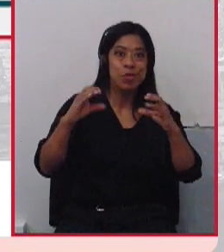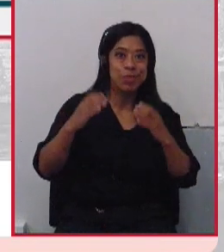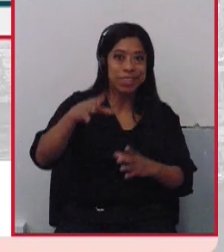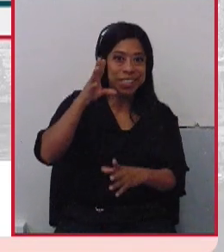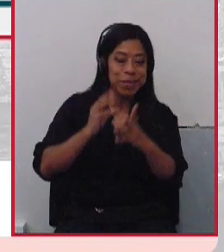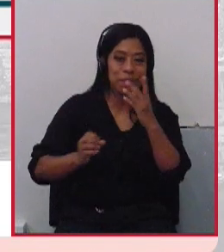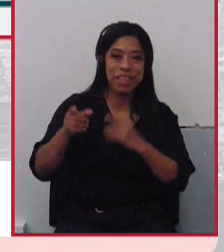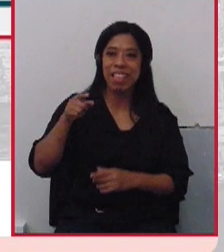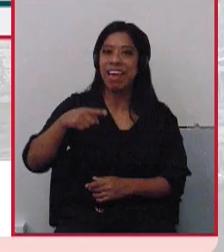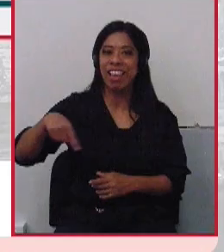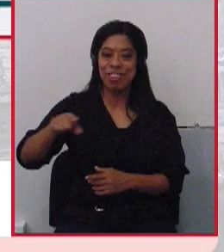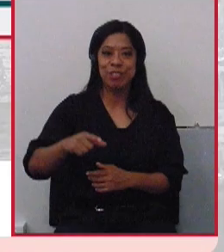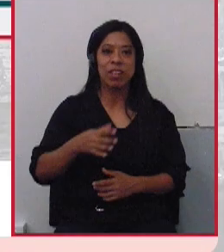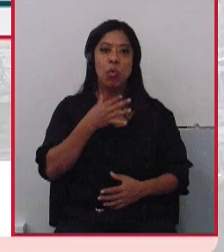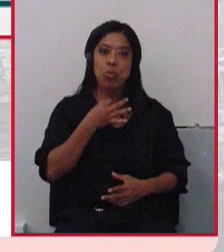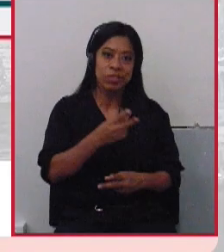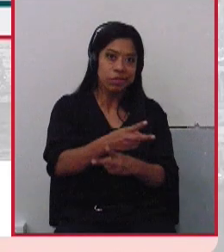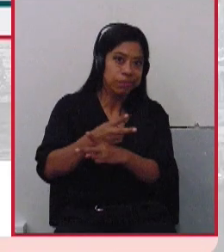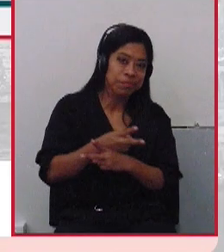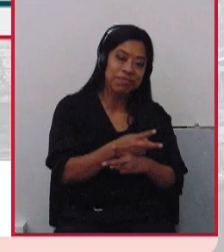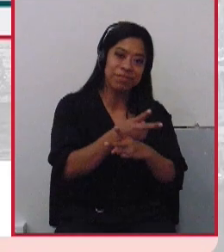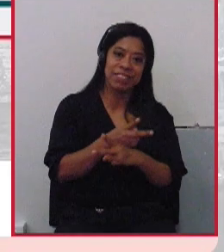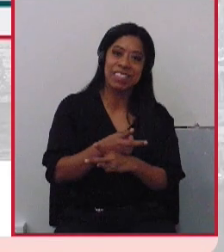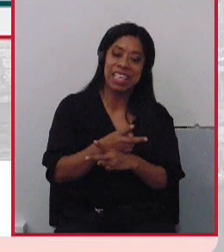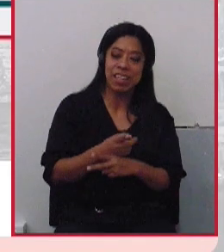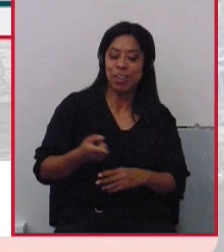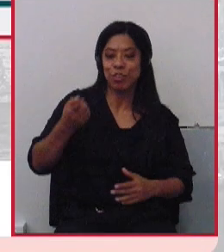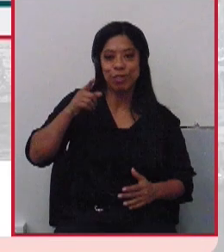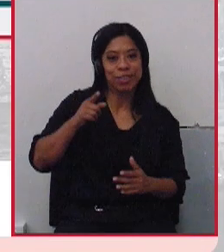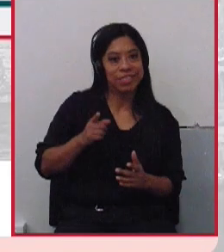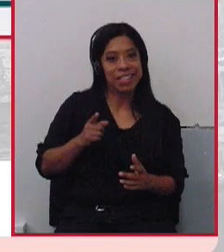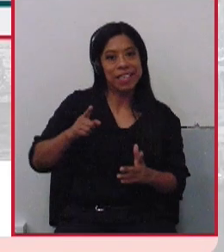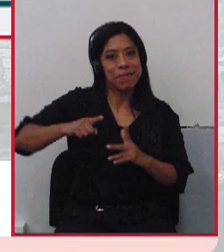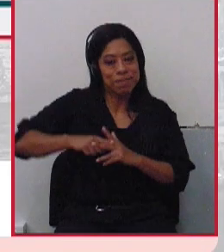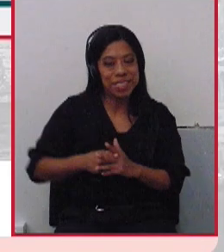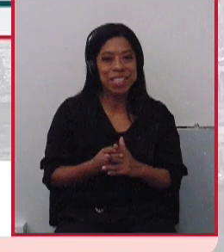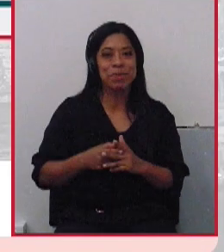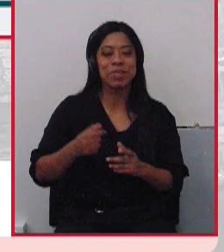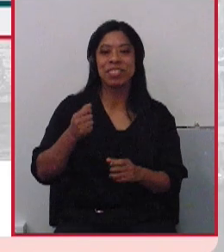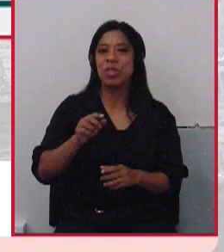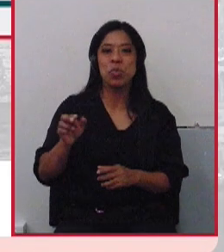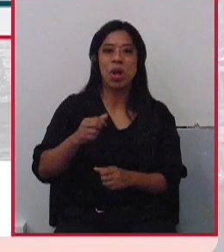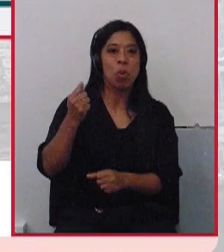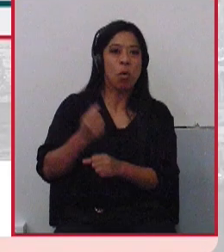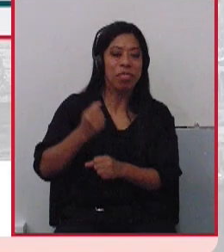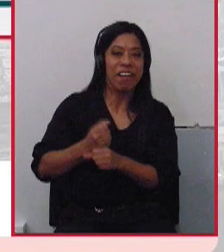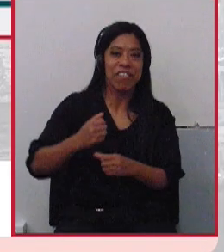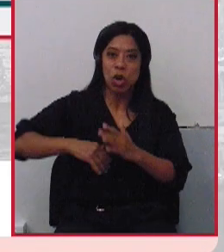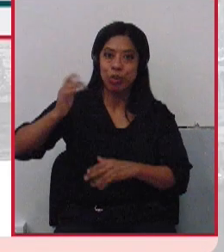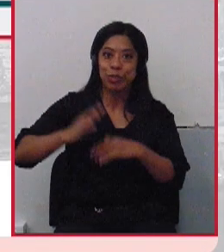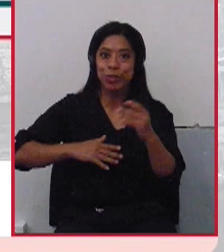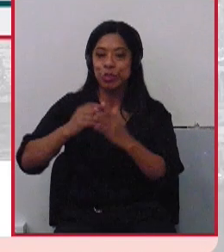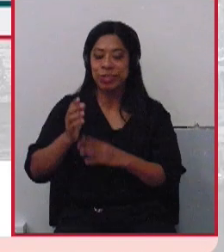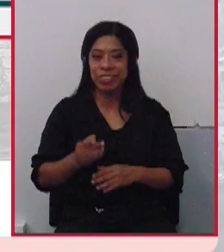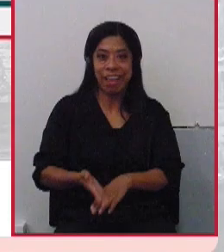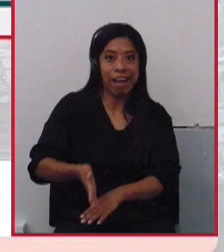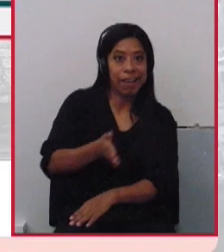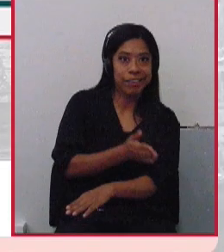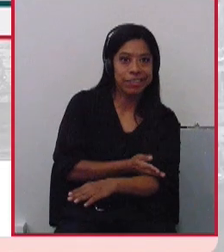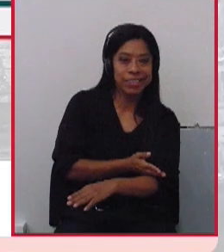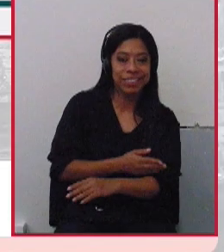del constructor porque ellos cuidan esa parte también y nos involucramos desde la construcción. Entramos al precomisionamiento